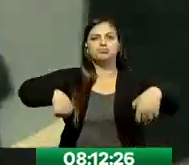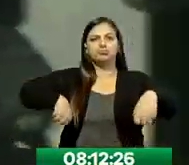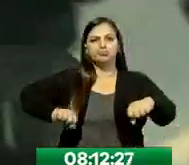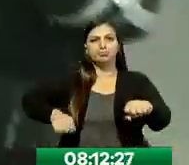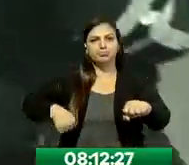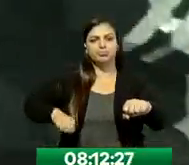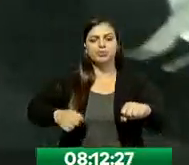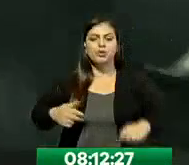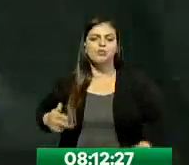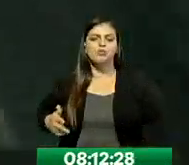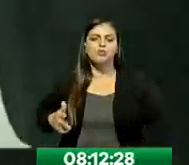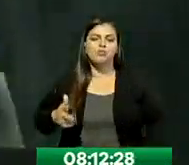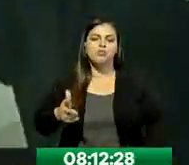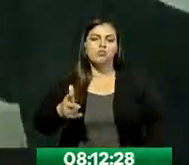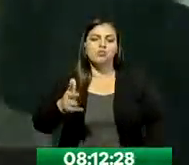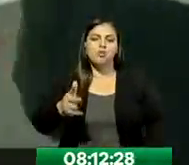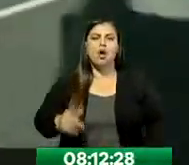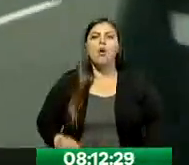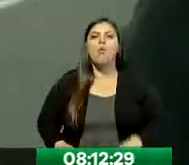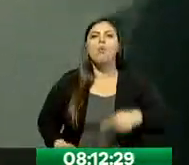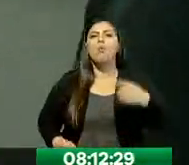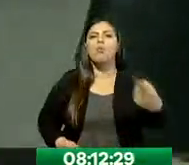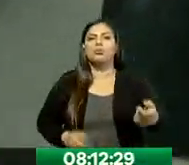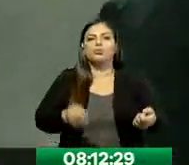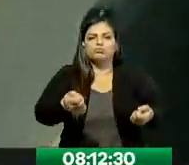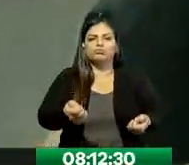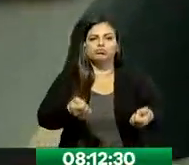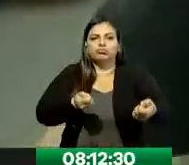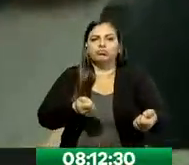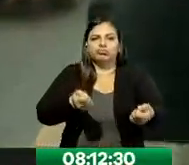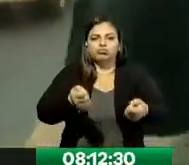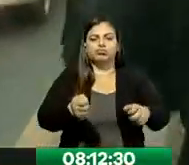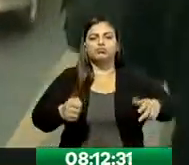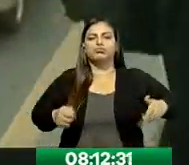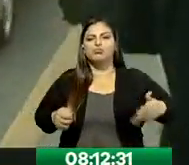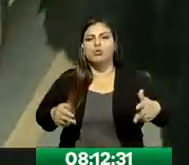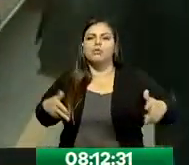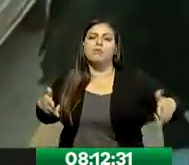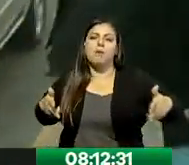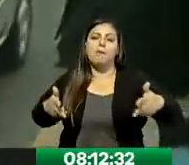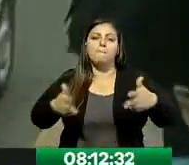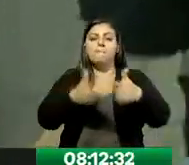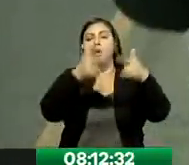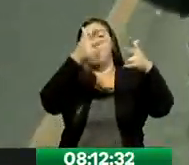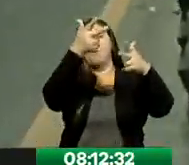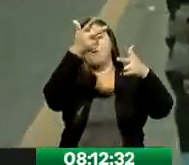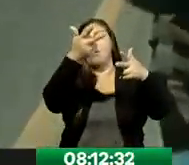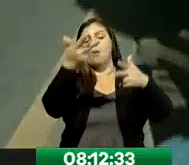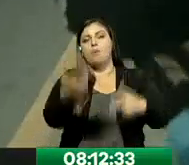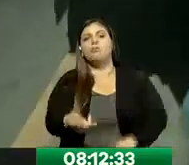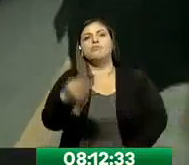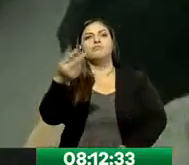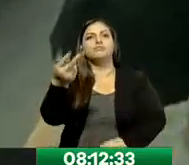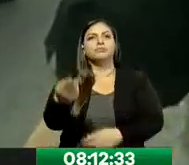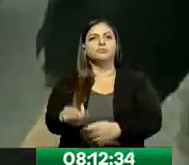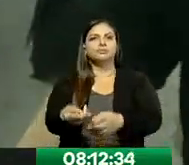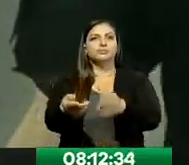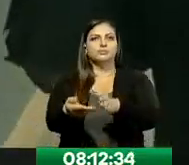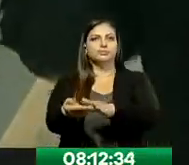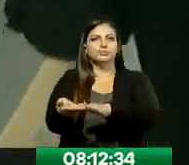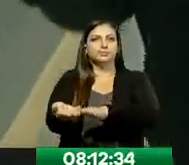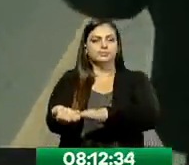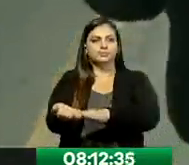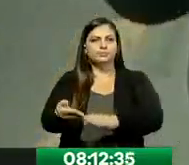tras ser impactado por un vehículo pesado mientras se movilizaba a bordo de su